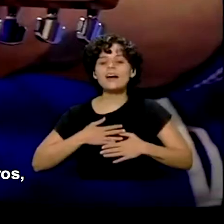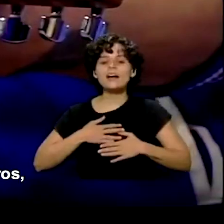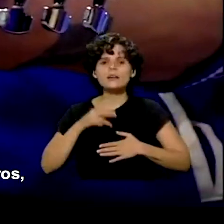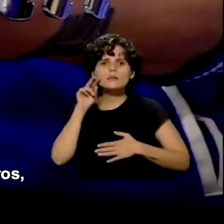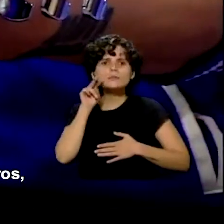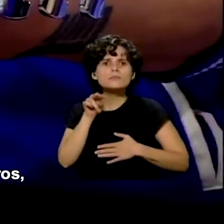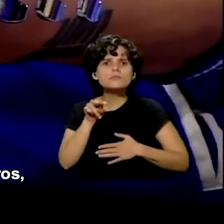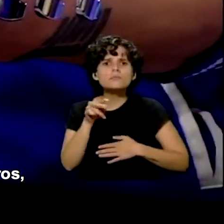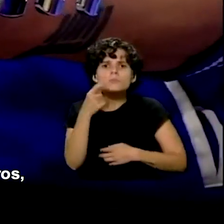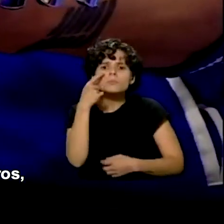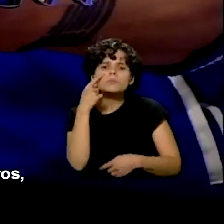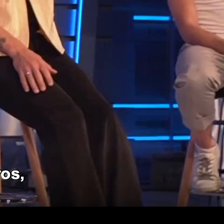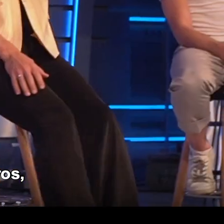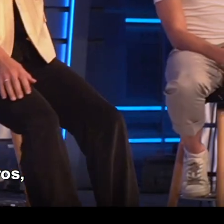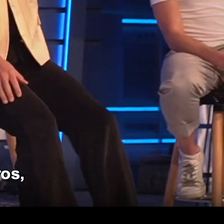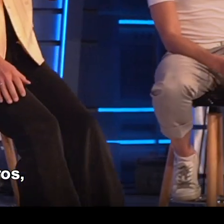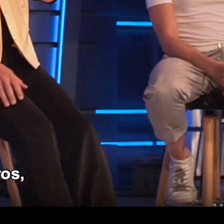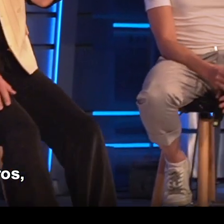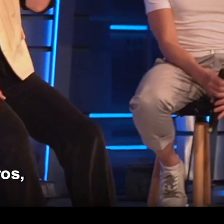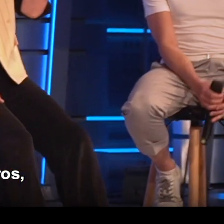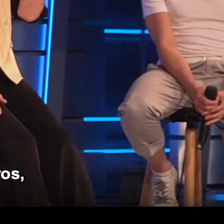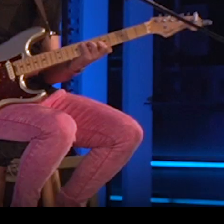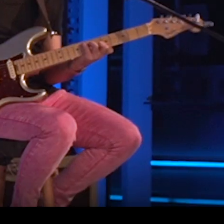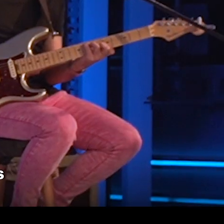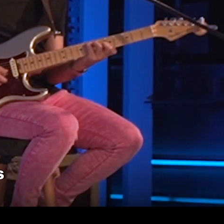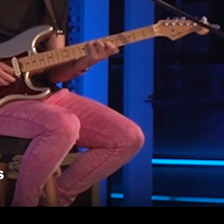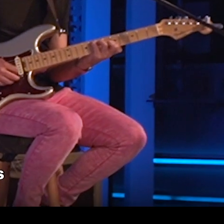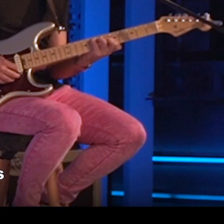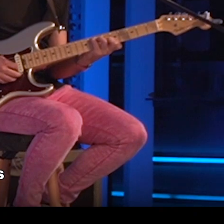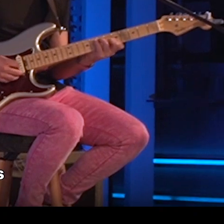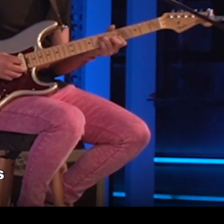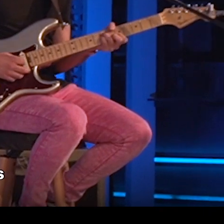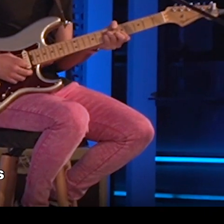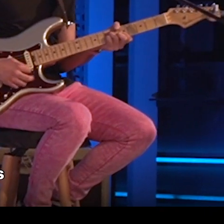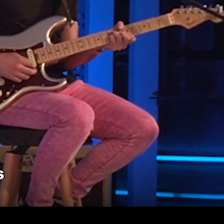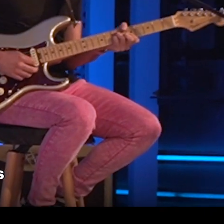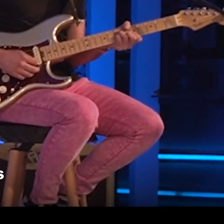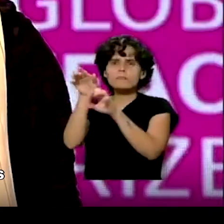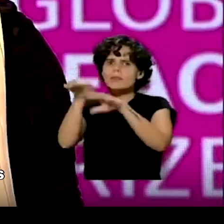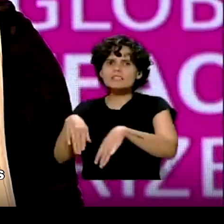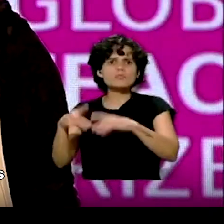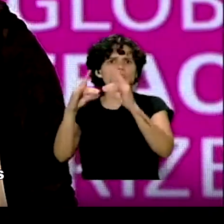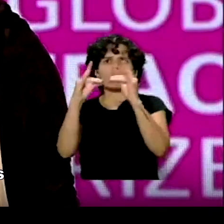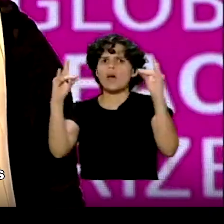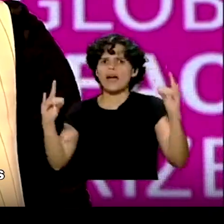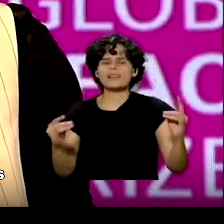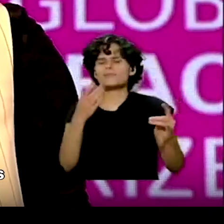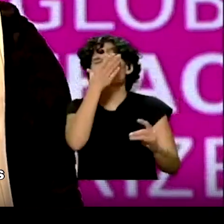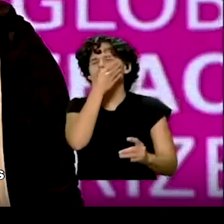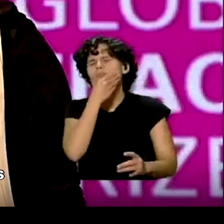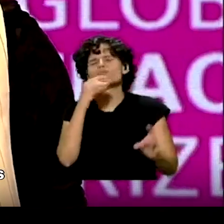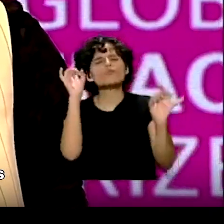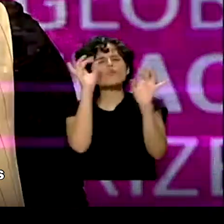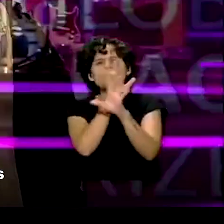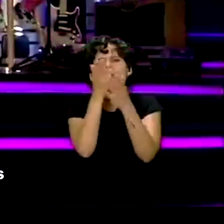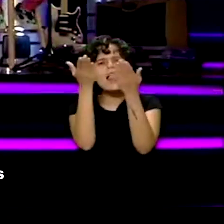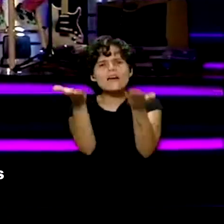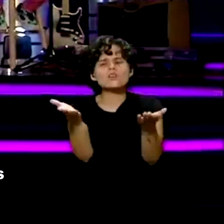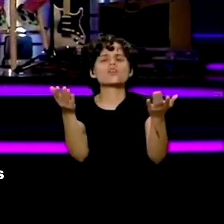también de conocer la historia de mis compañeros, que realmente son maravillosas cada una de ellas. Los profes son puentes, maravillosos